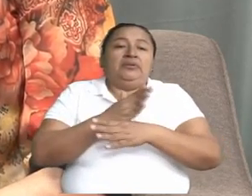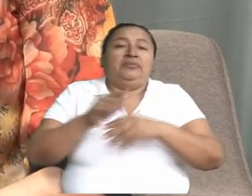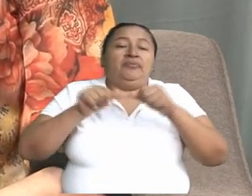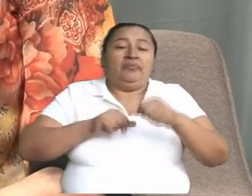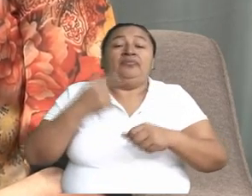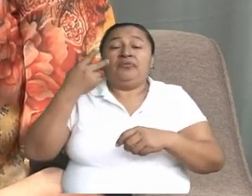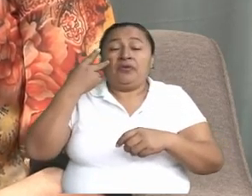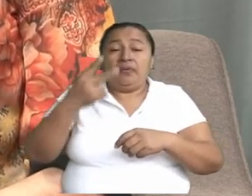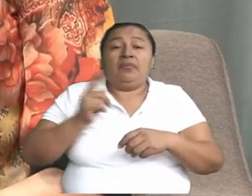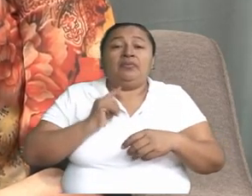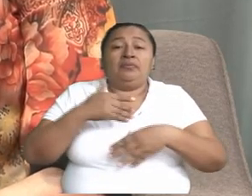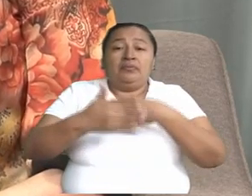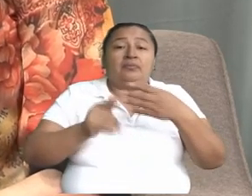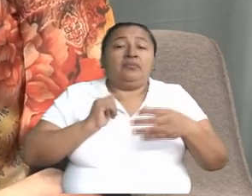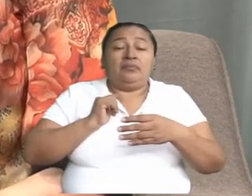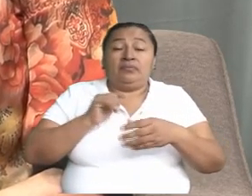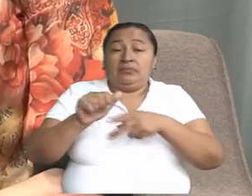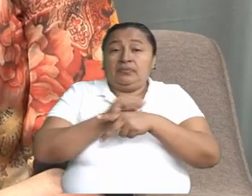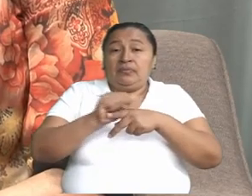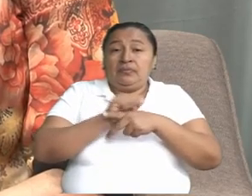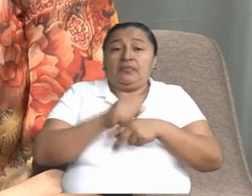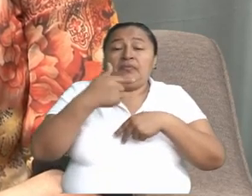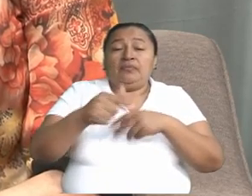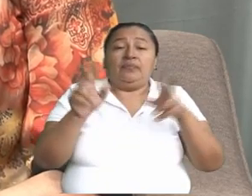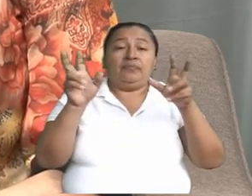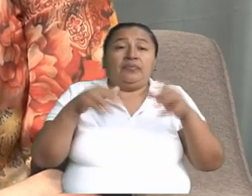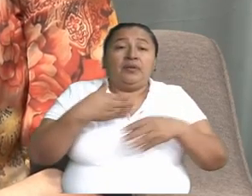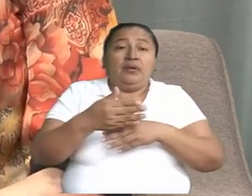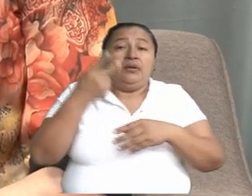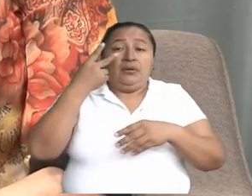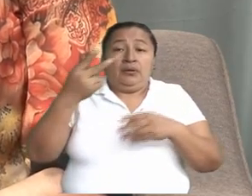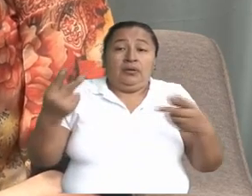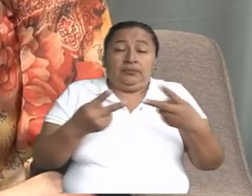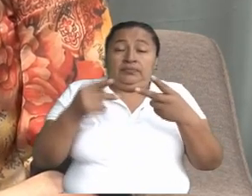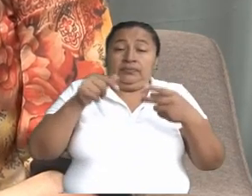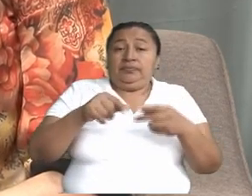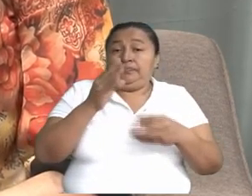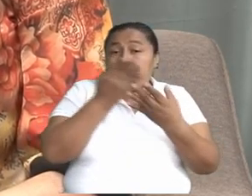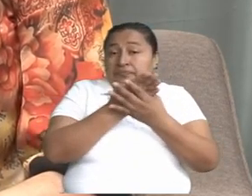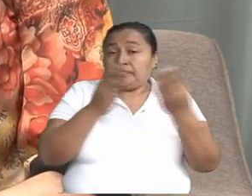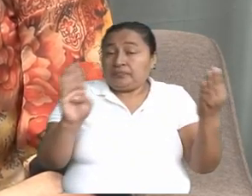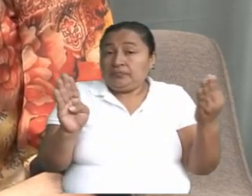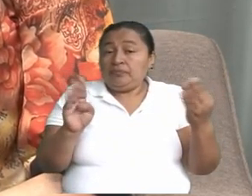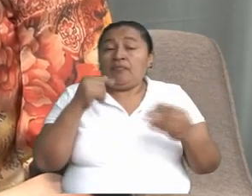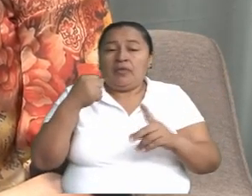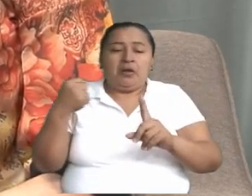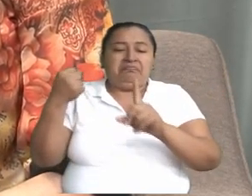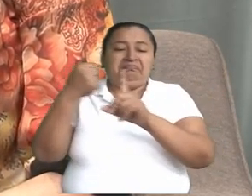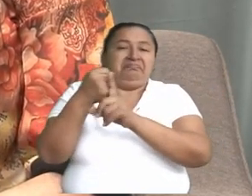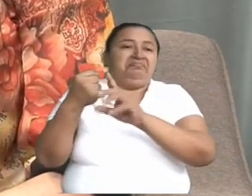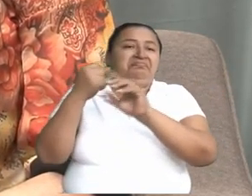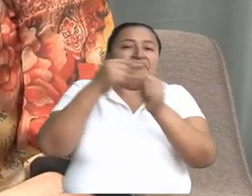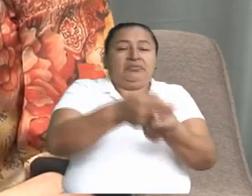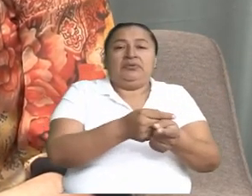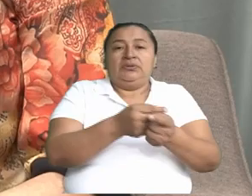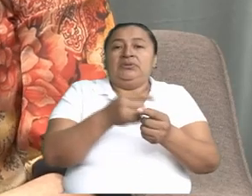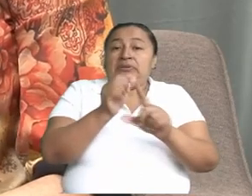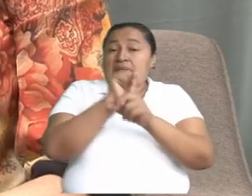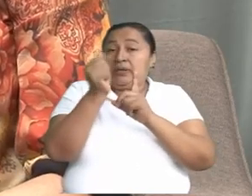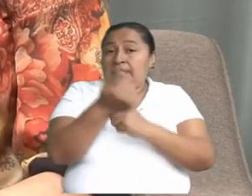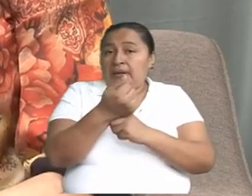lo vimos en los hechos, en el tema que se vivió en Brasil, que es un golpe legislativo, ya no es un